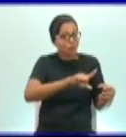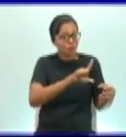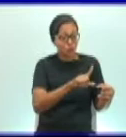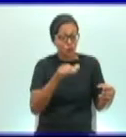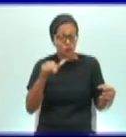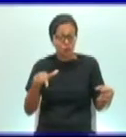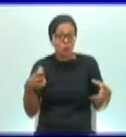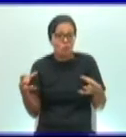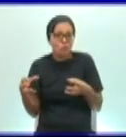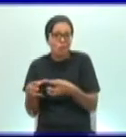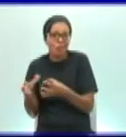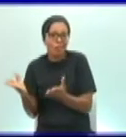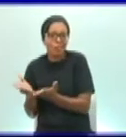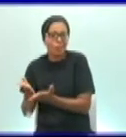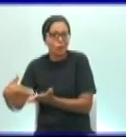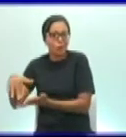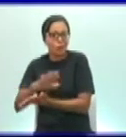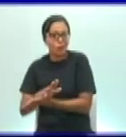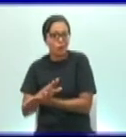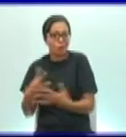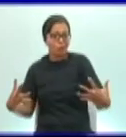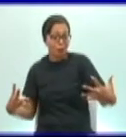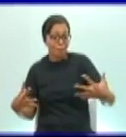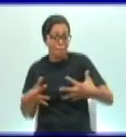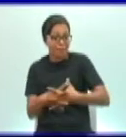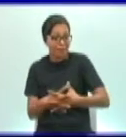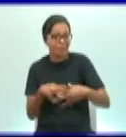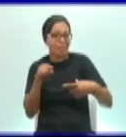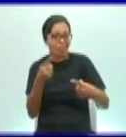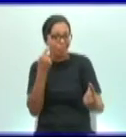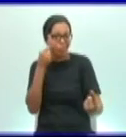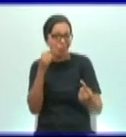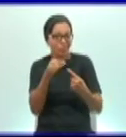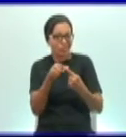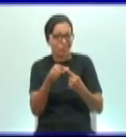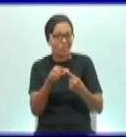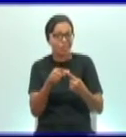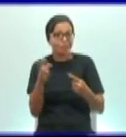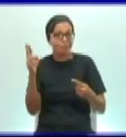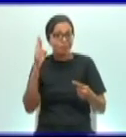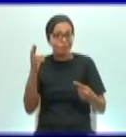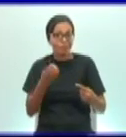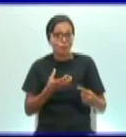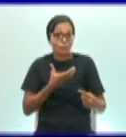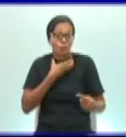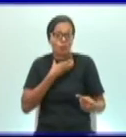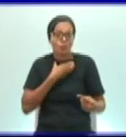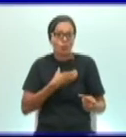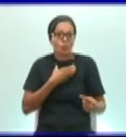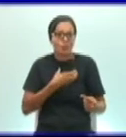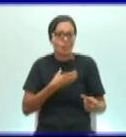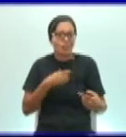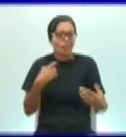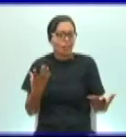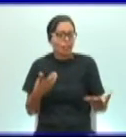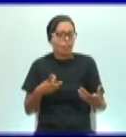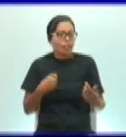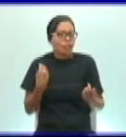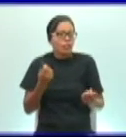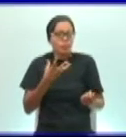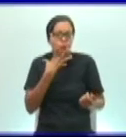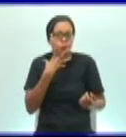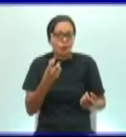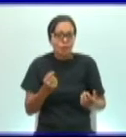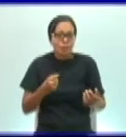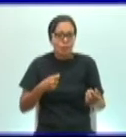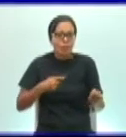objetivo. Métodos diferentes porque ustedes lo conocen, porque José Antonio Echeverría era partidario de la lucha en las ciudades, el método de lucha clandestina. Fidel